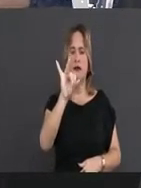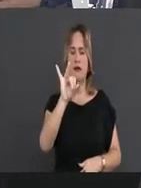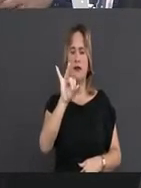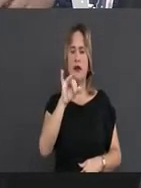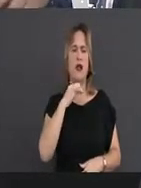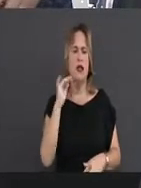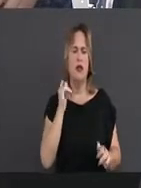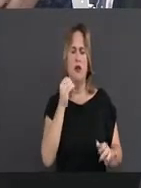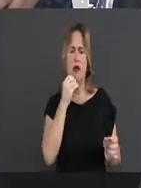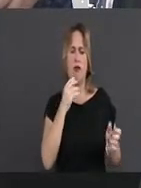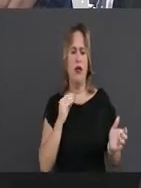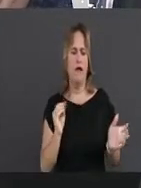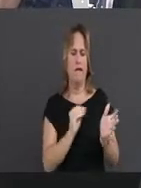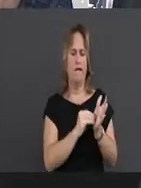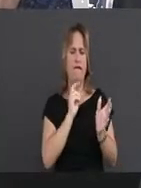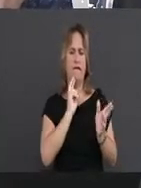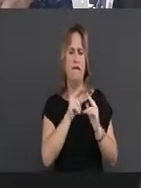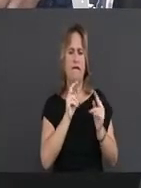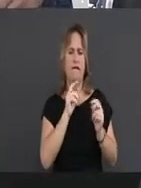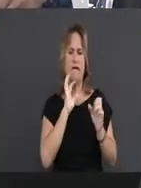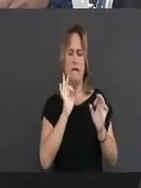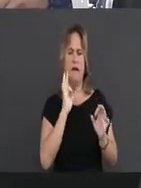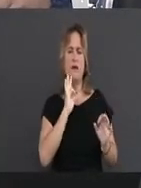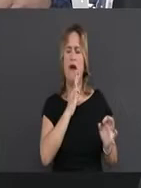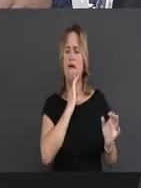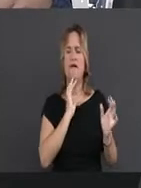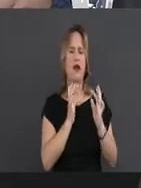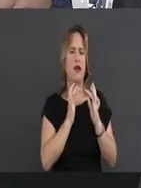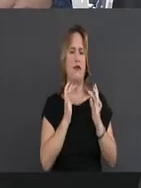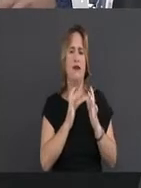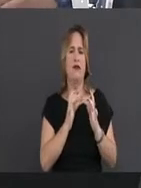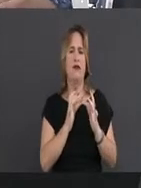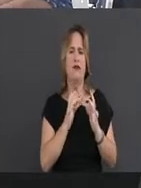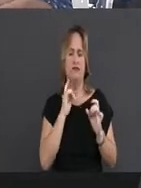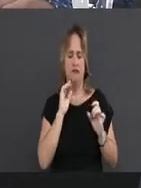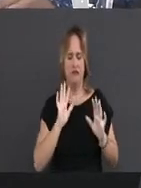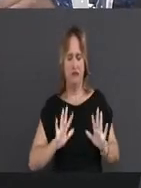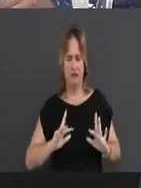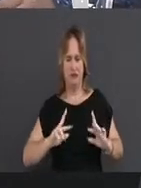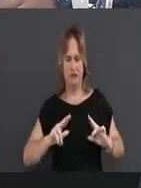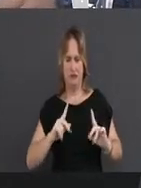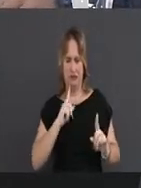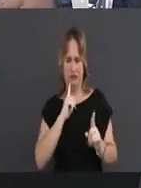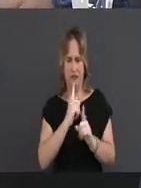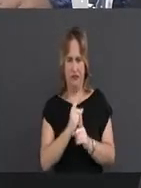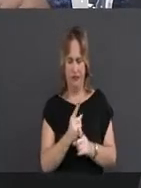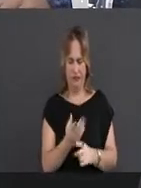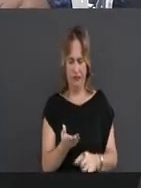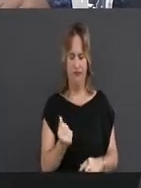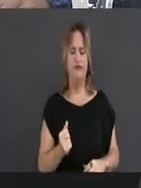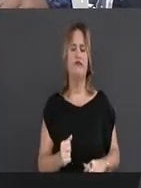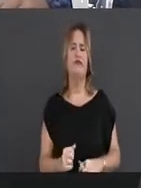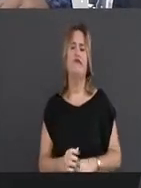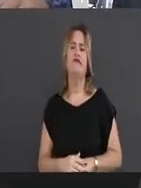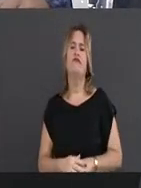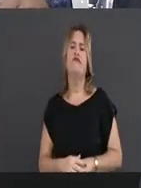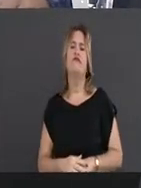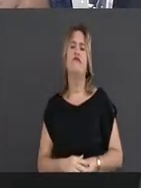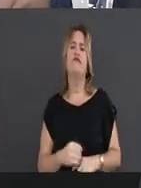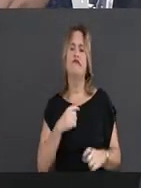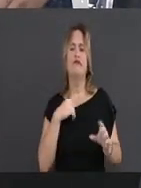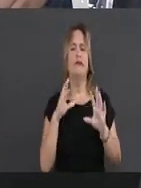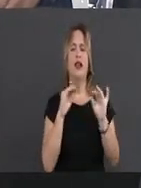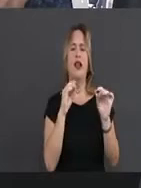2265-2057. También puede dejar sus mensajes a través de nuestras páginas en Facebook. Vamos a hacer otra pequeña pausa y enseguida estamos juntos para